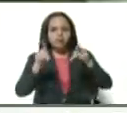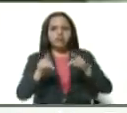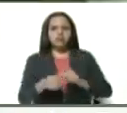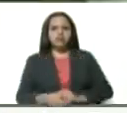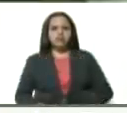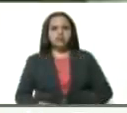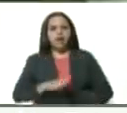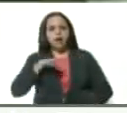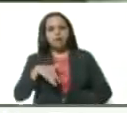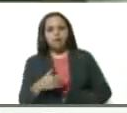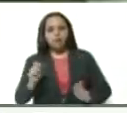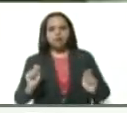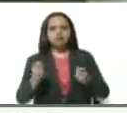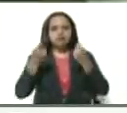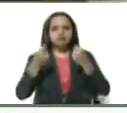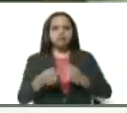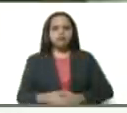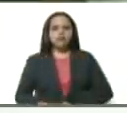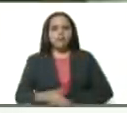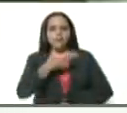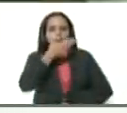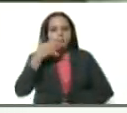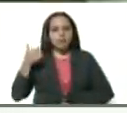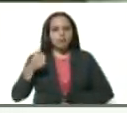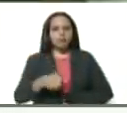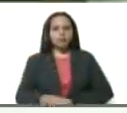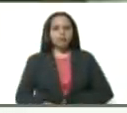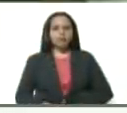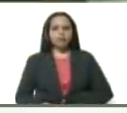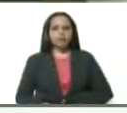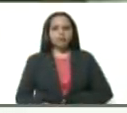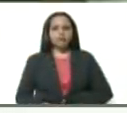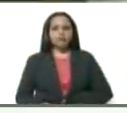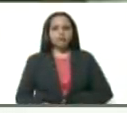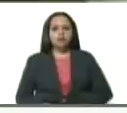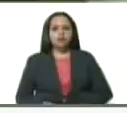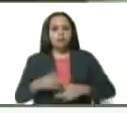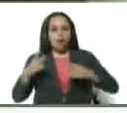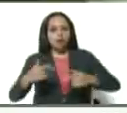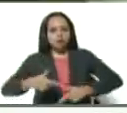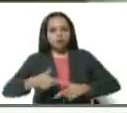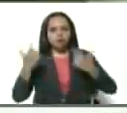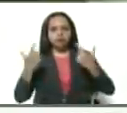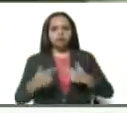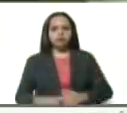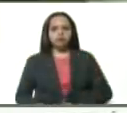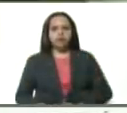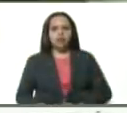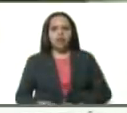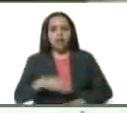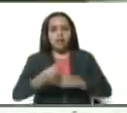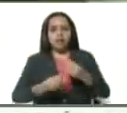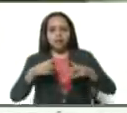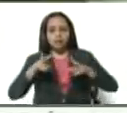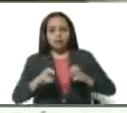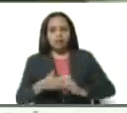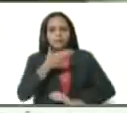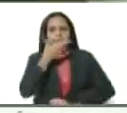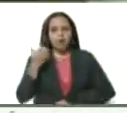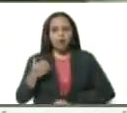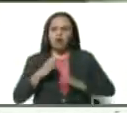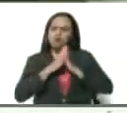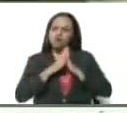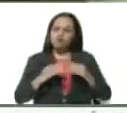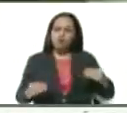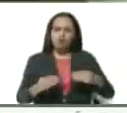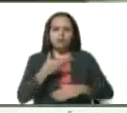para recuperar, para mejorar, para reinaugurar, para inaugurar, para mejorar toda